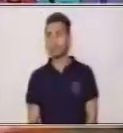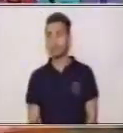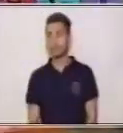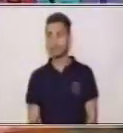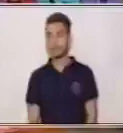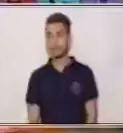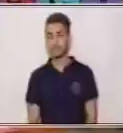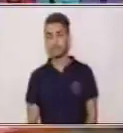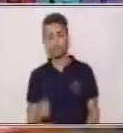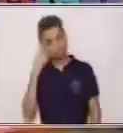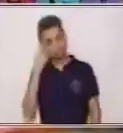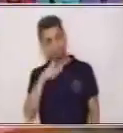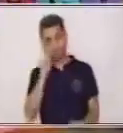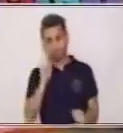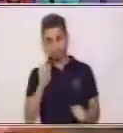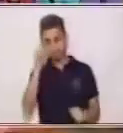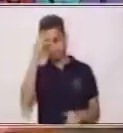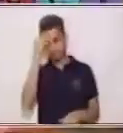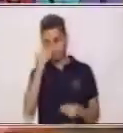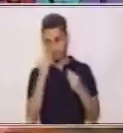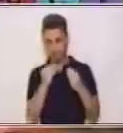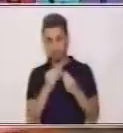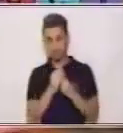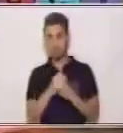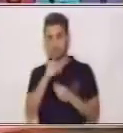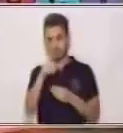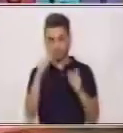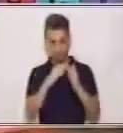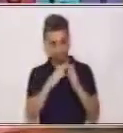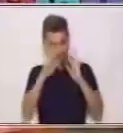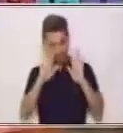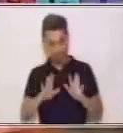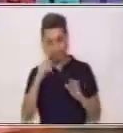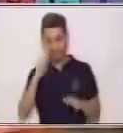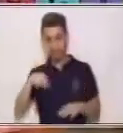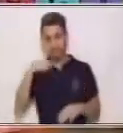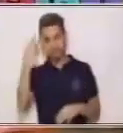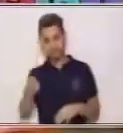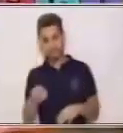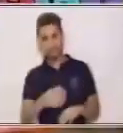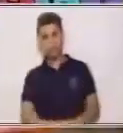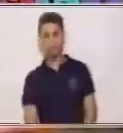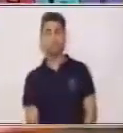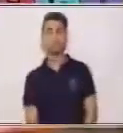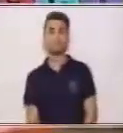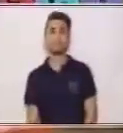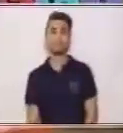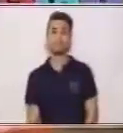espero que hayas aprendido mucho hoy. Te recuerdo, quédate en casa y nos vemos hasta la próxima.